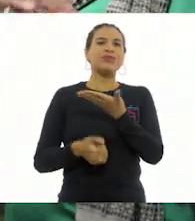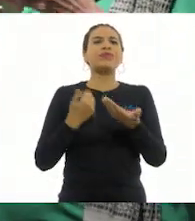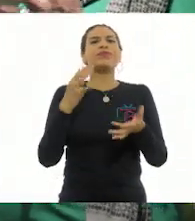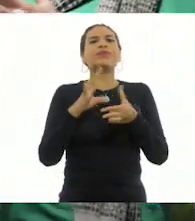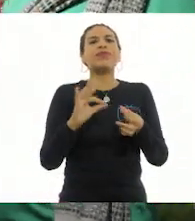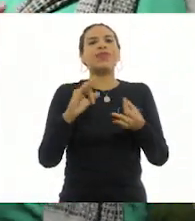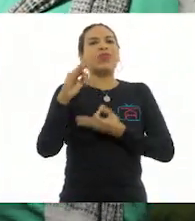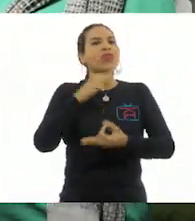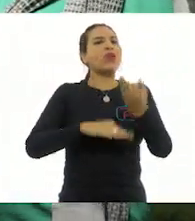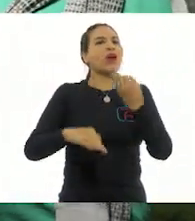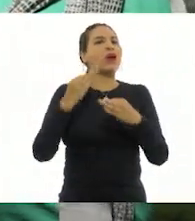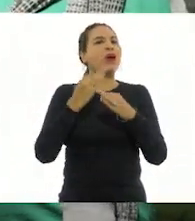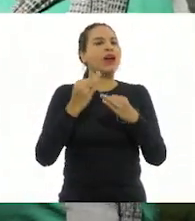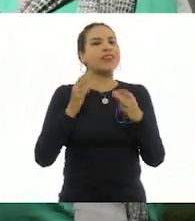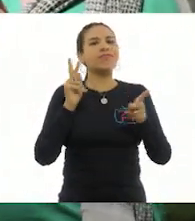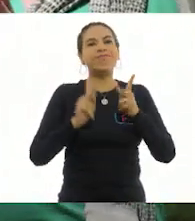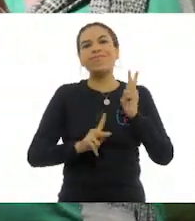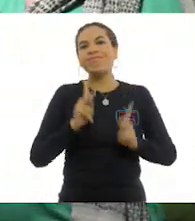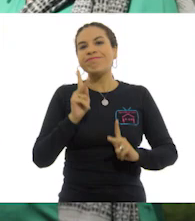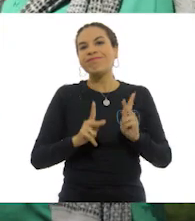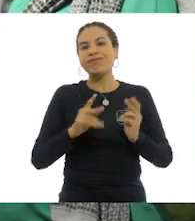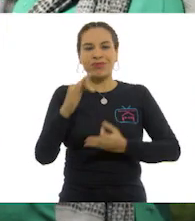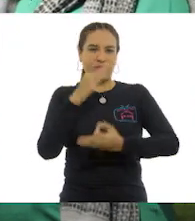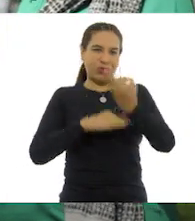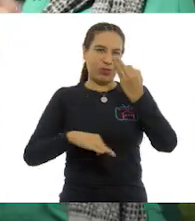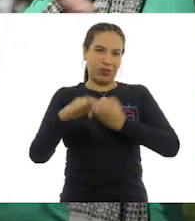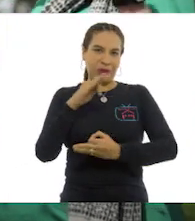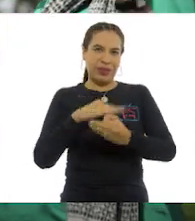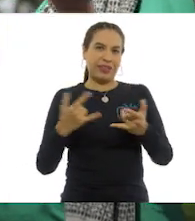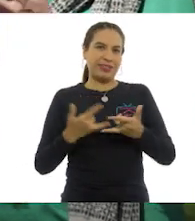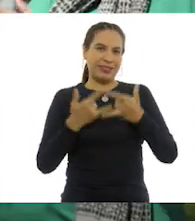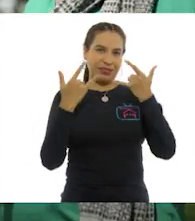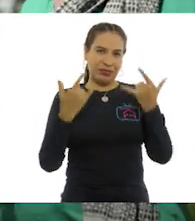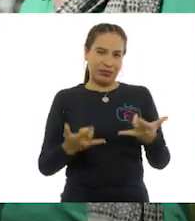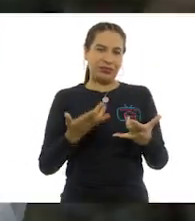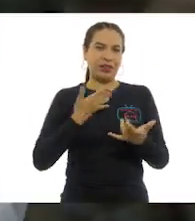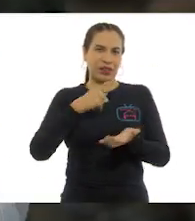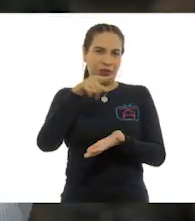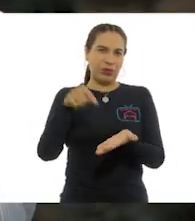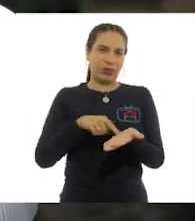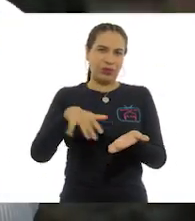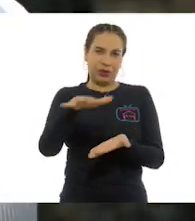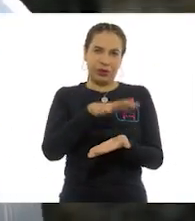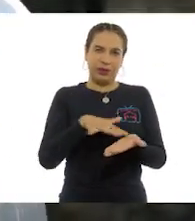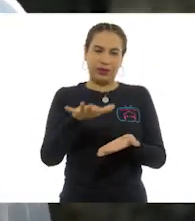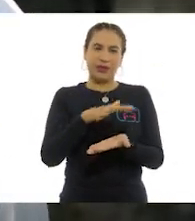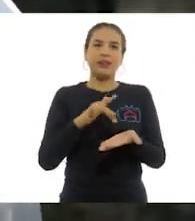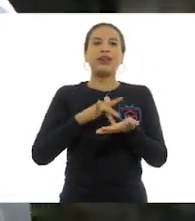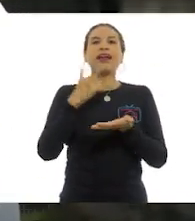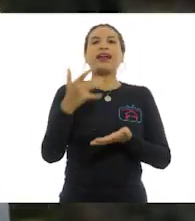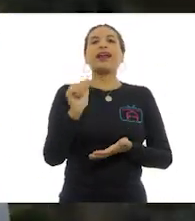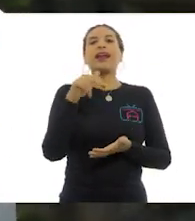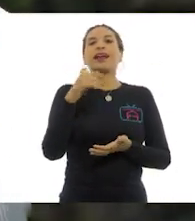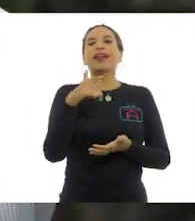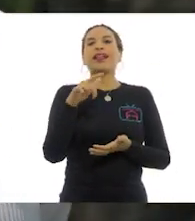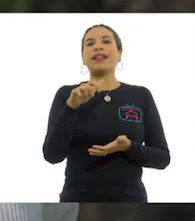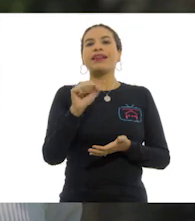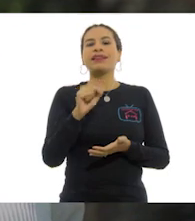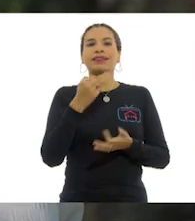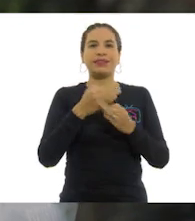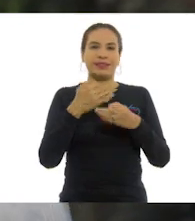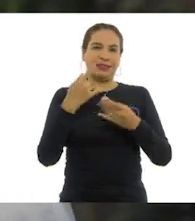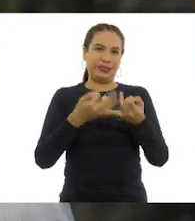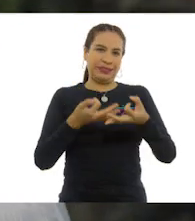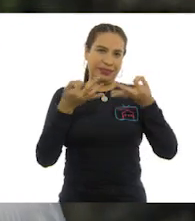con el público todo lo que me has platicado de toda la historia que guarda este lugar. Gracias, Ángeles, por estar en esta tierra